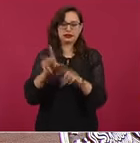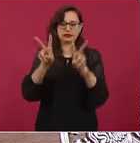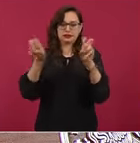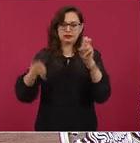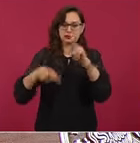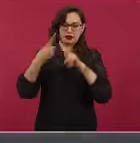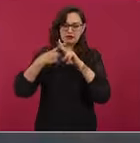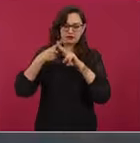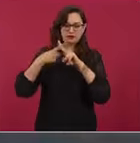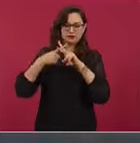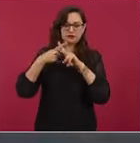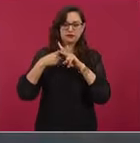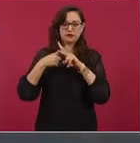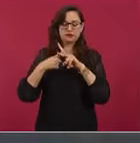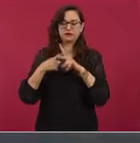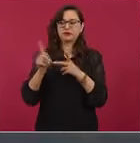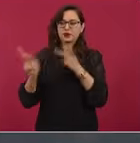Es de